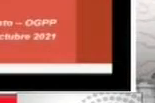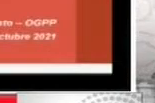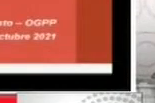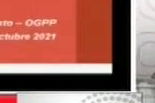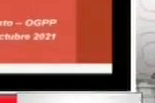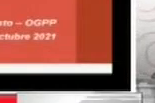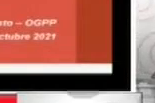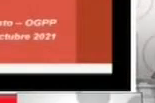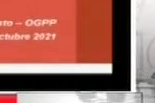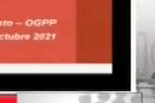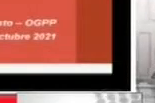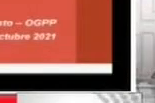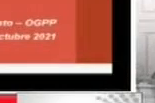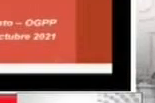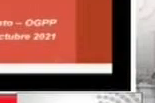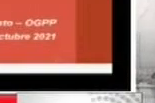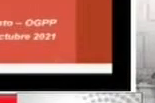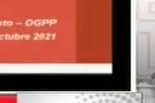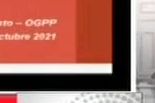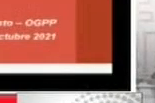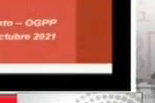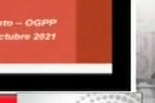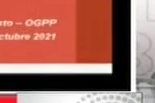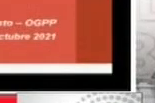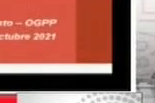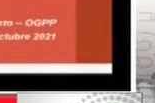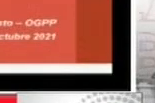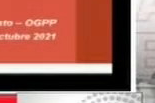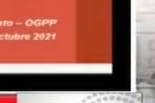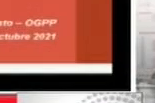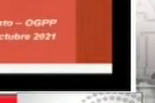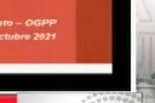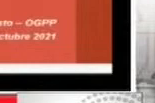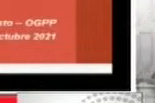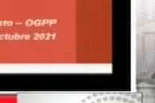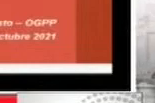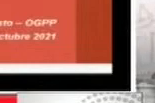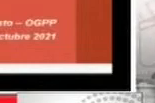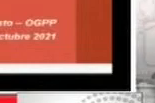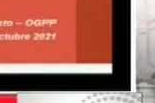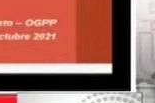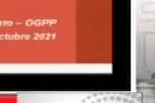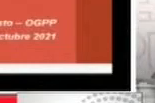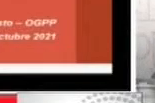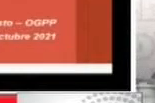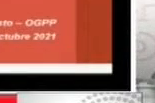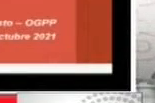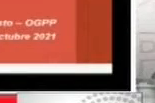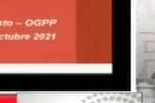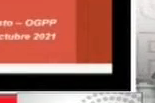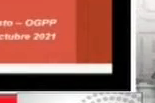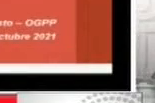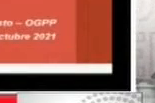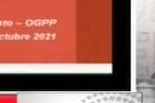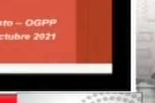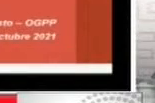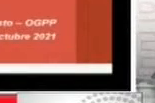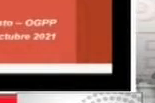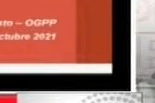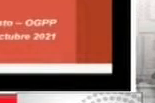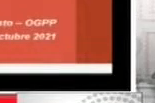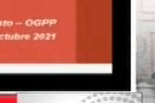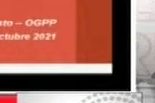del Estado. En qué medida hemos avanzado en estos últimos años y